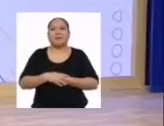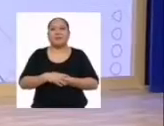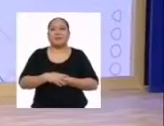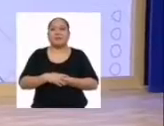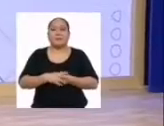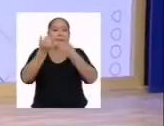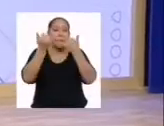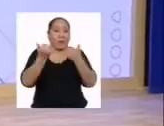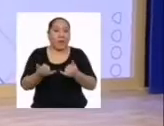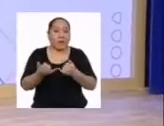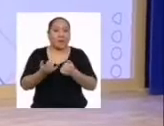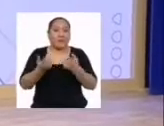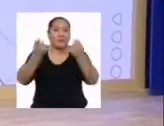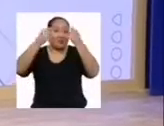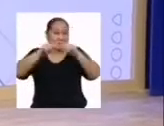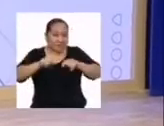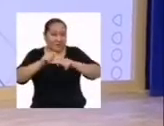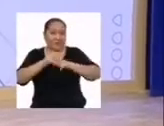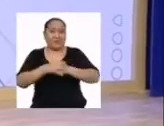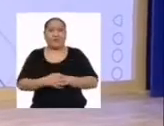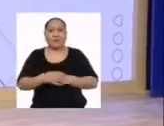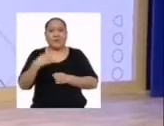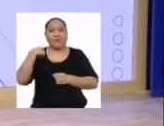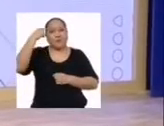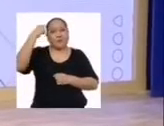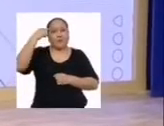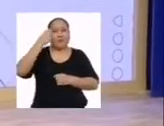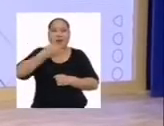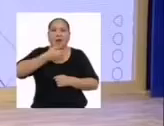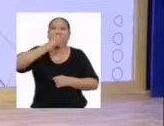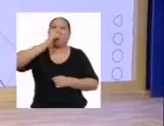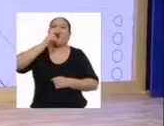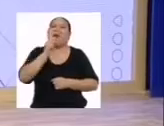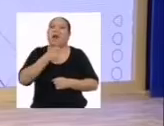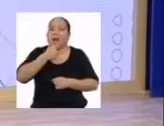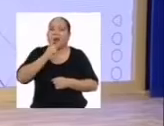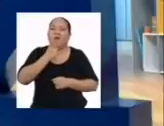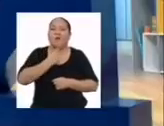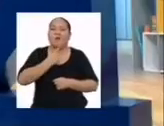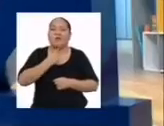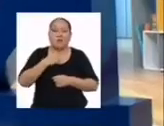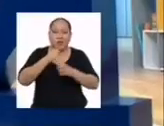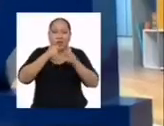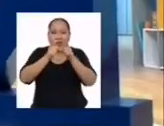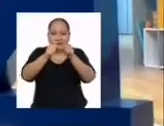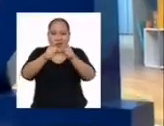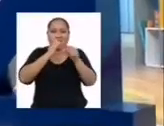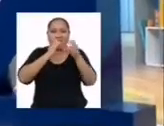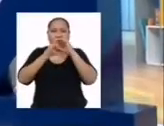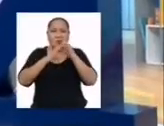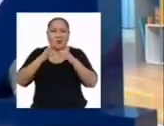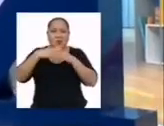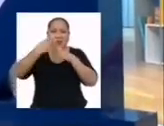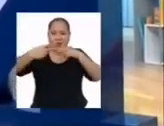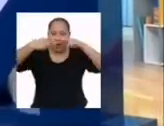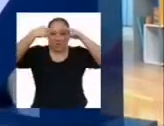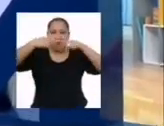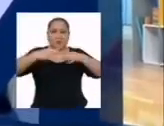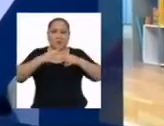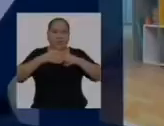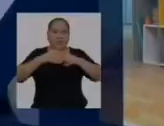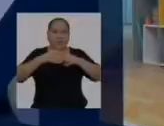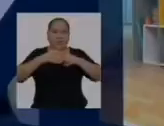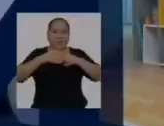Ahora tenemos que ir a la pausa y creo que necesito un poco de agua para seguir conversando. Nos vemos en